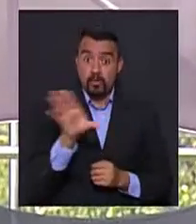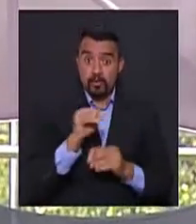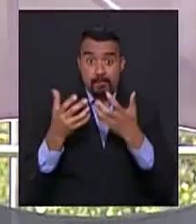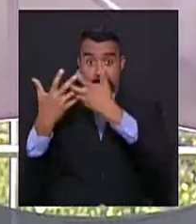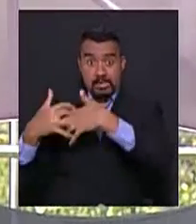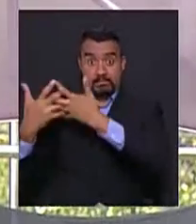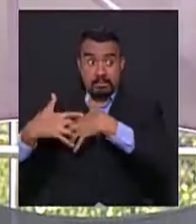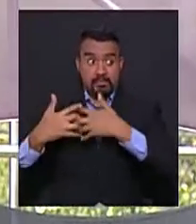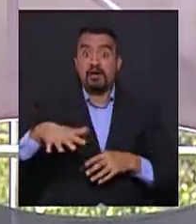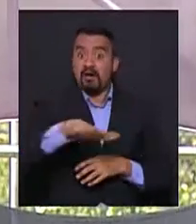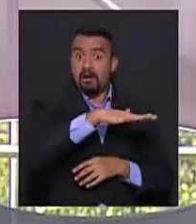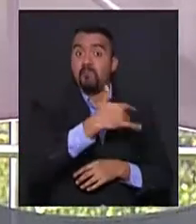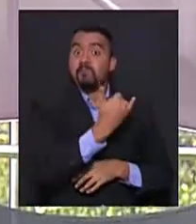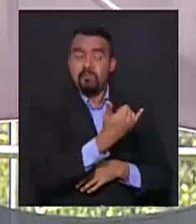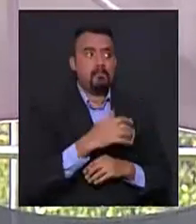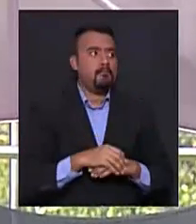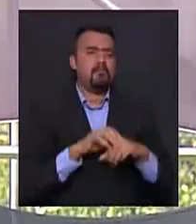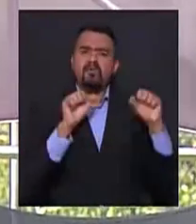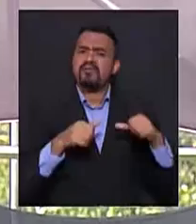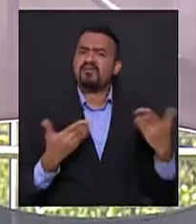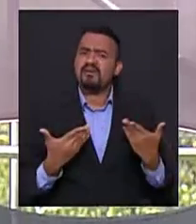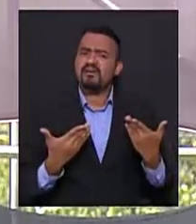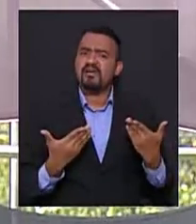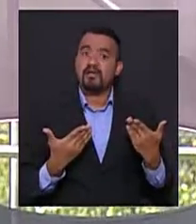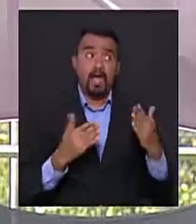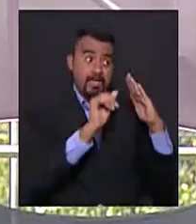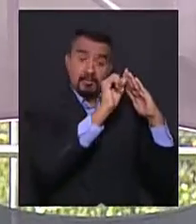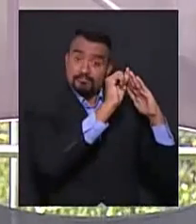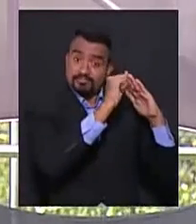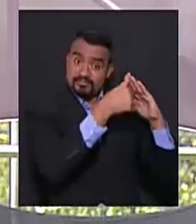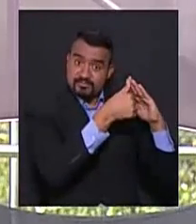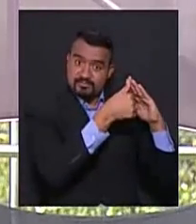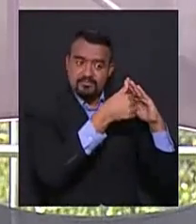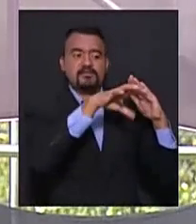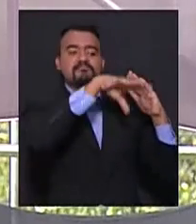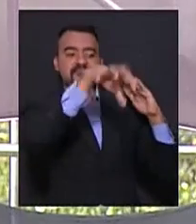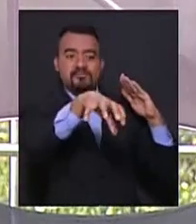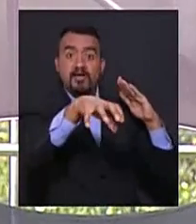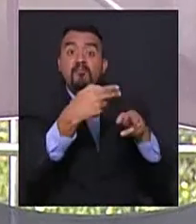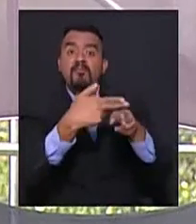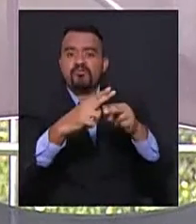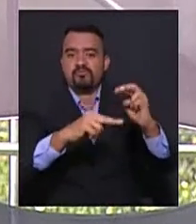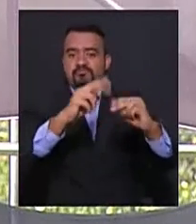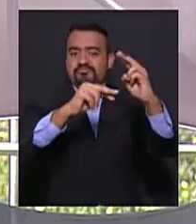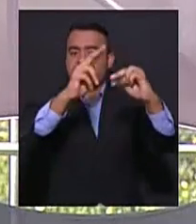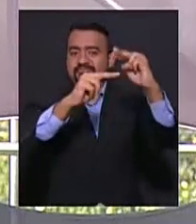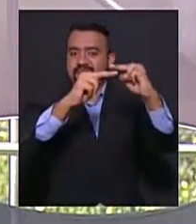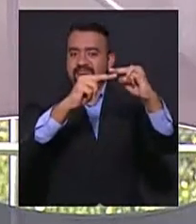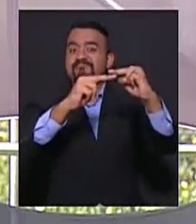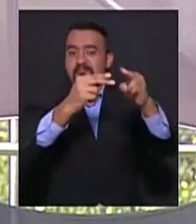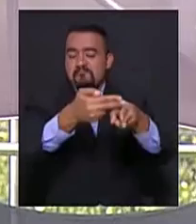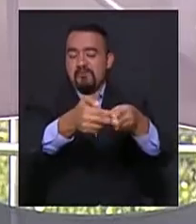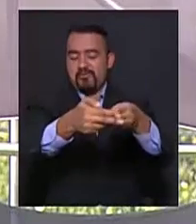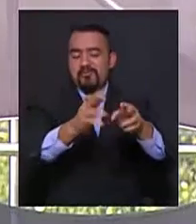privado construiremos la segunda fase de nuestro Museo Casa de la Memoria. Una segunda